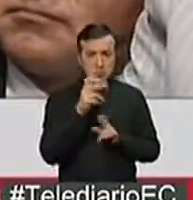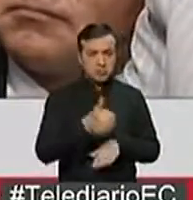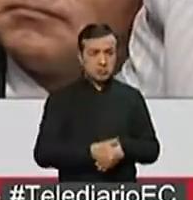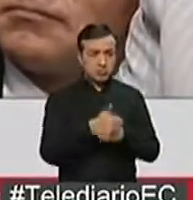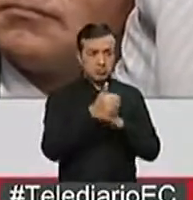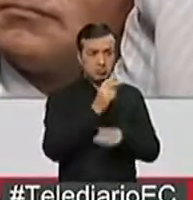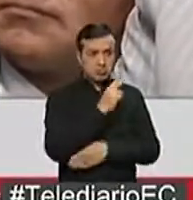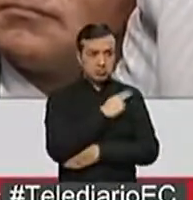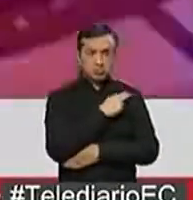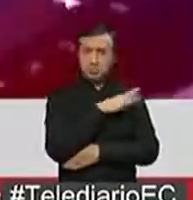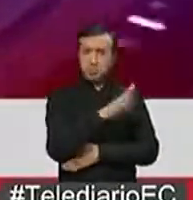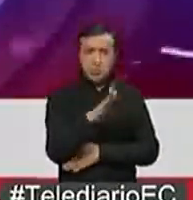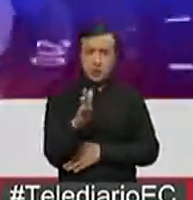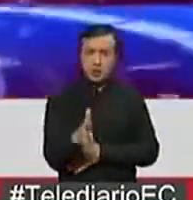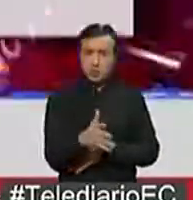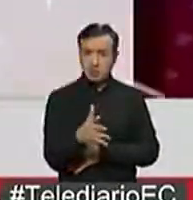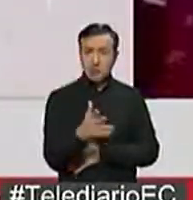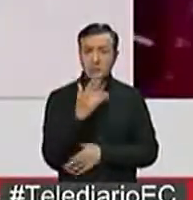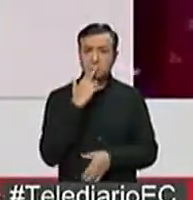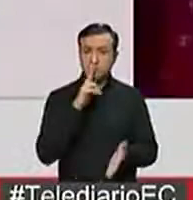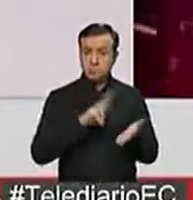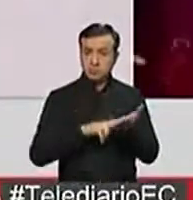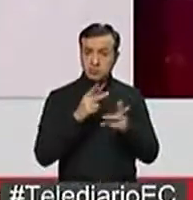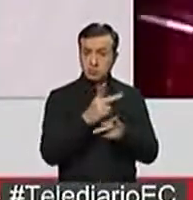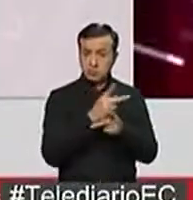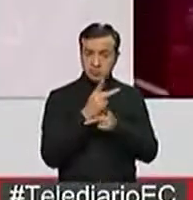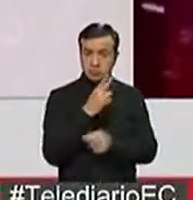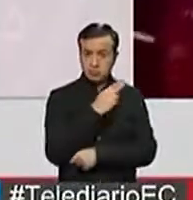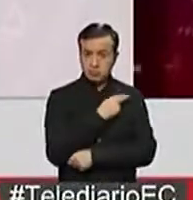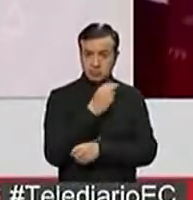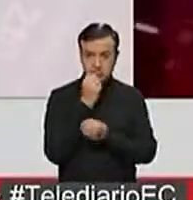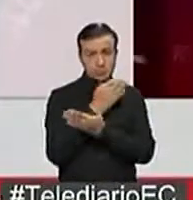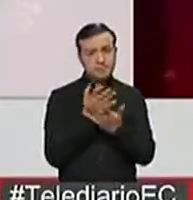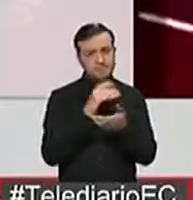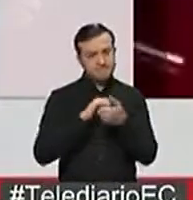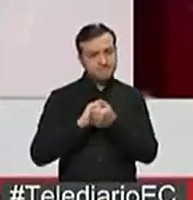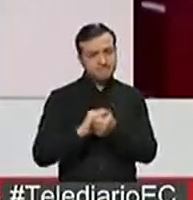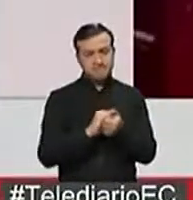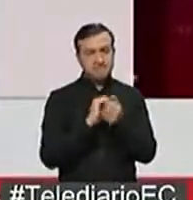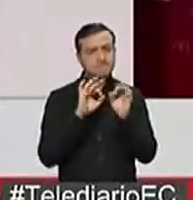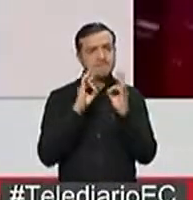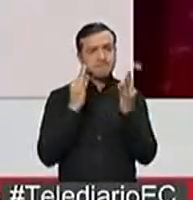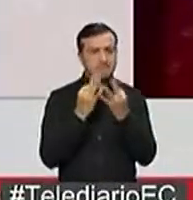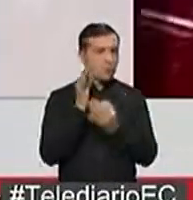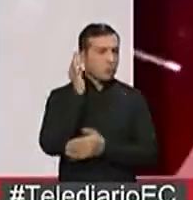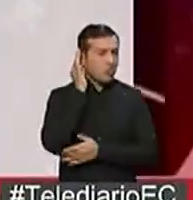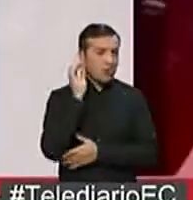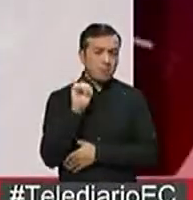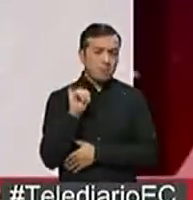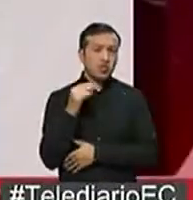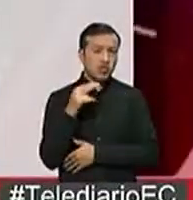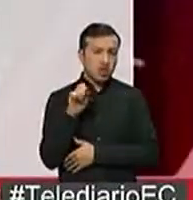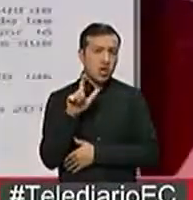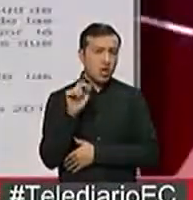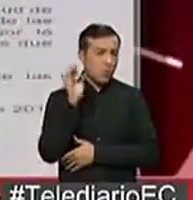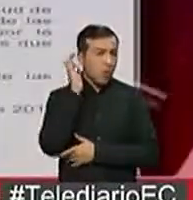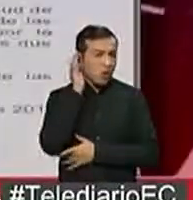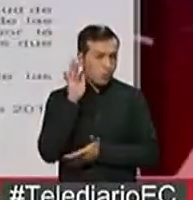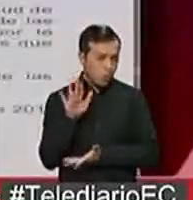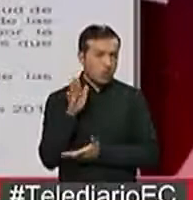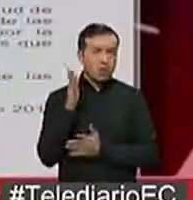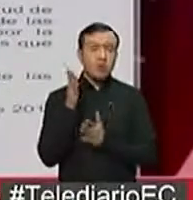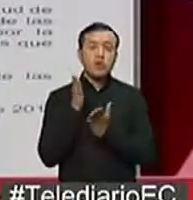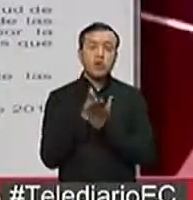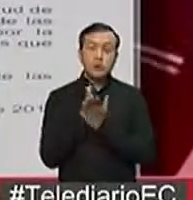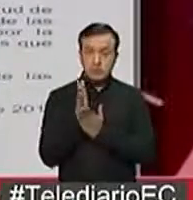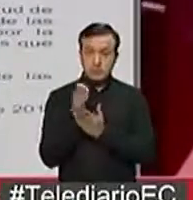autoridades universitarias. En un comunicado, el Consejo Universitario expresó su solidaridad a los familiares de Michelle Gabriela Orbe Reyes, estudiante de la